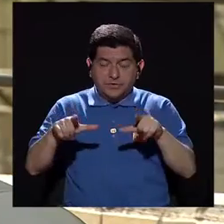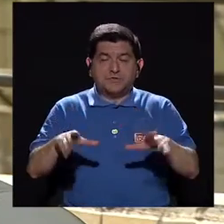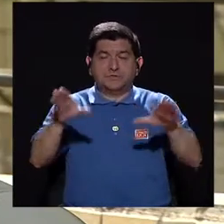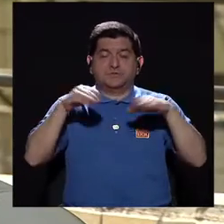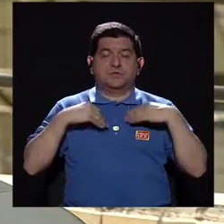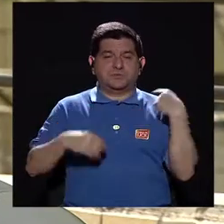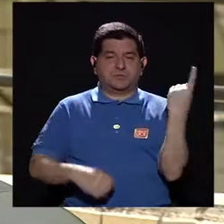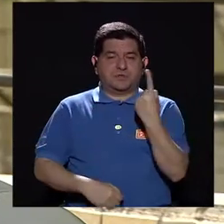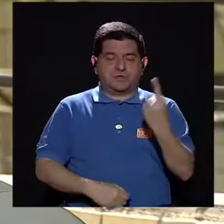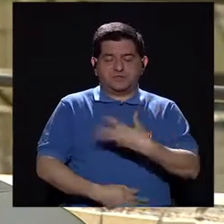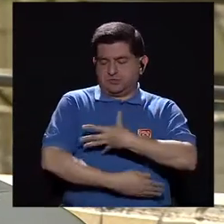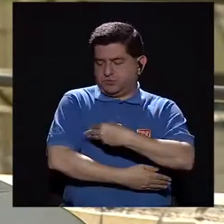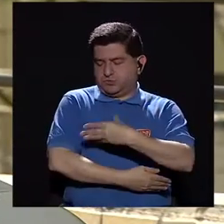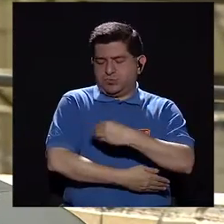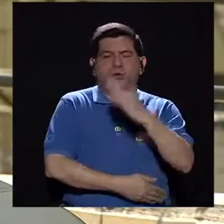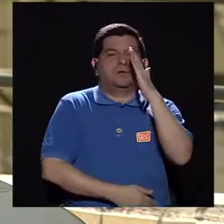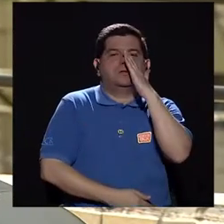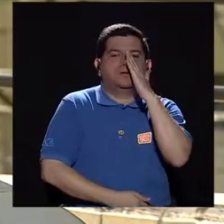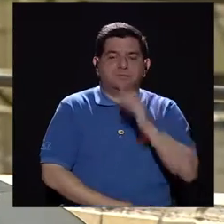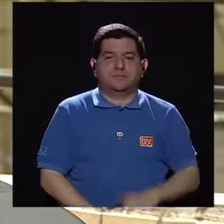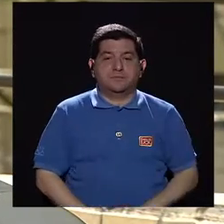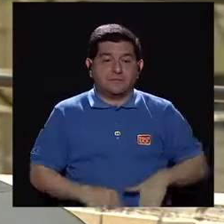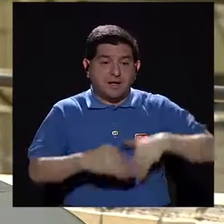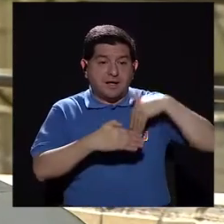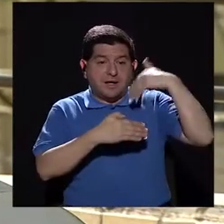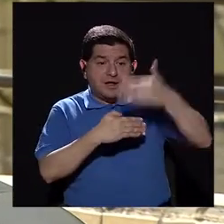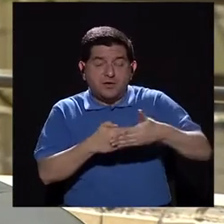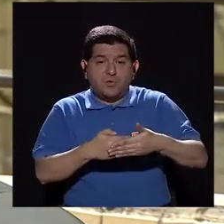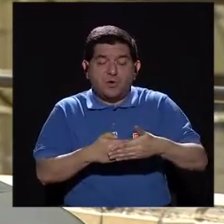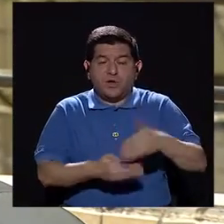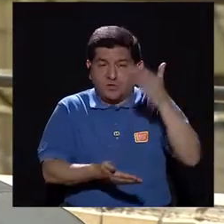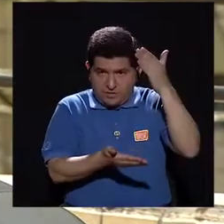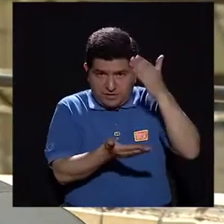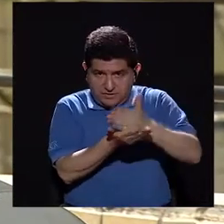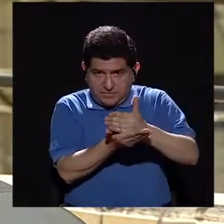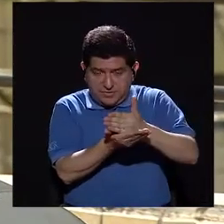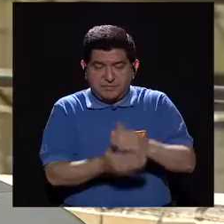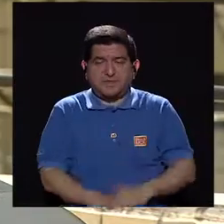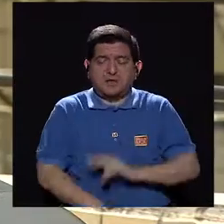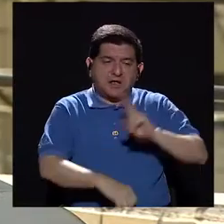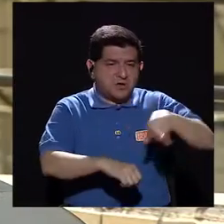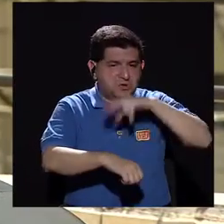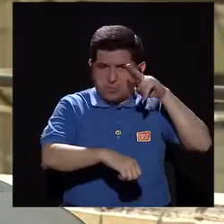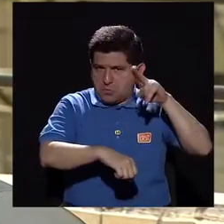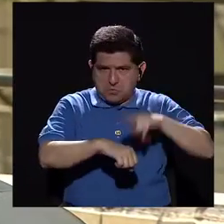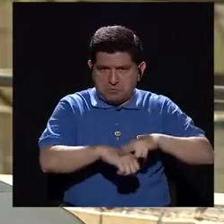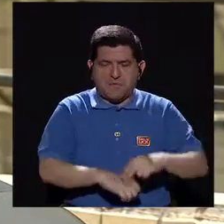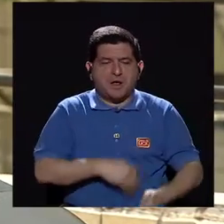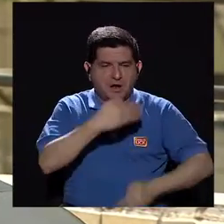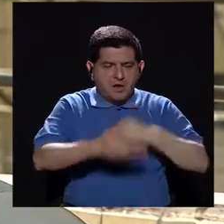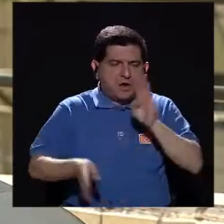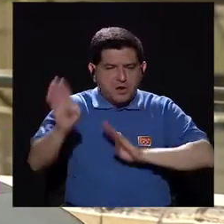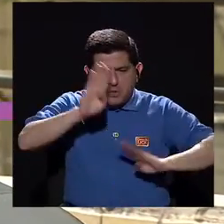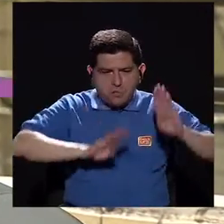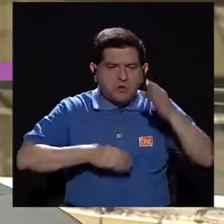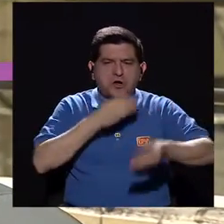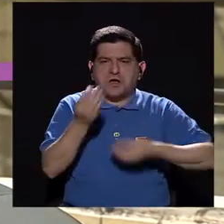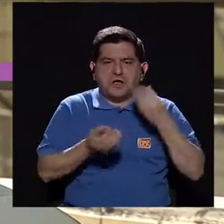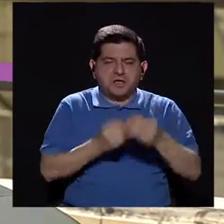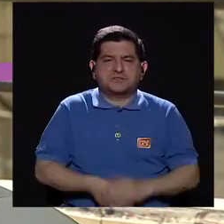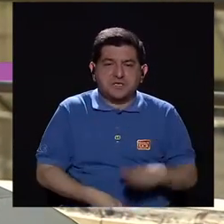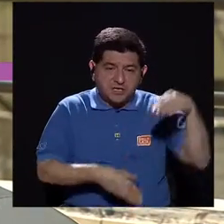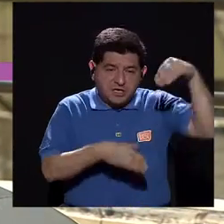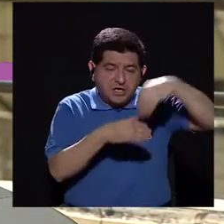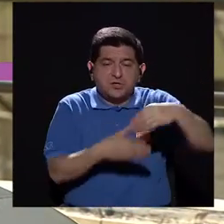fisiológicamente está preparado para recibir solo leche de mamá. Después de que vayamos destetándonos, normalmente, biológicamente,